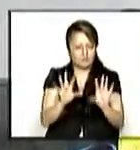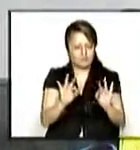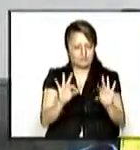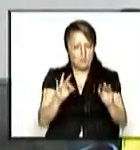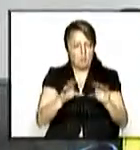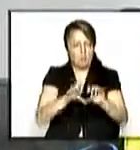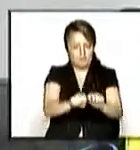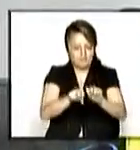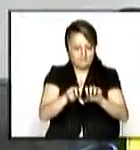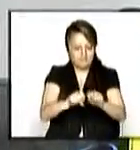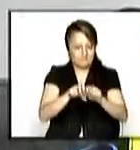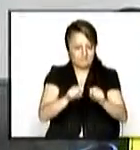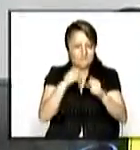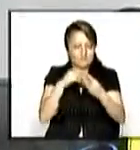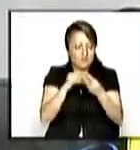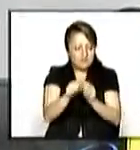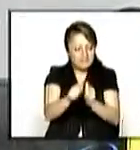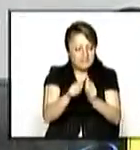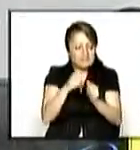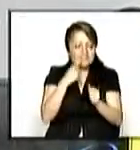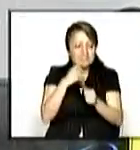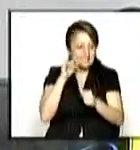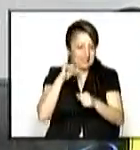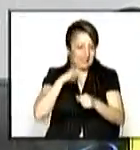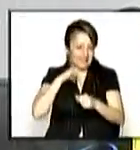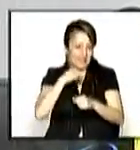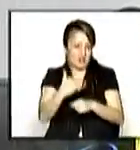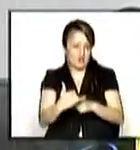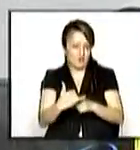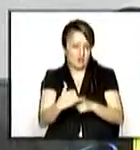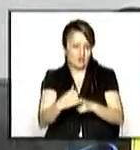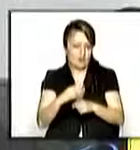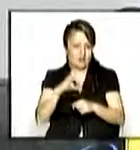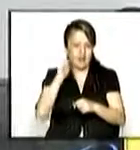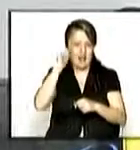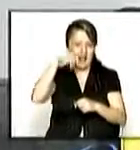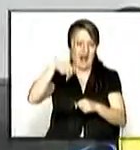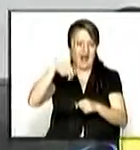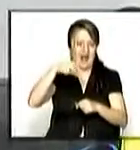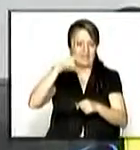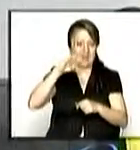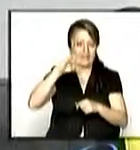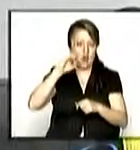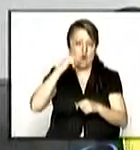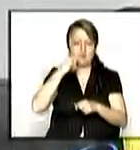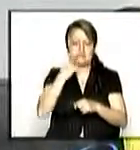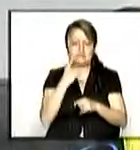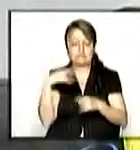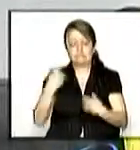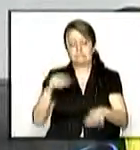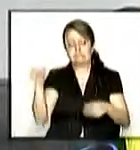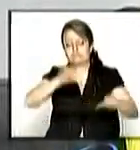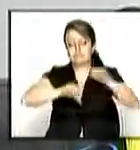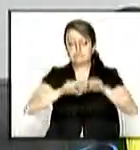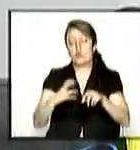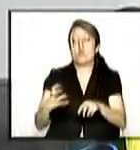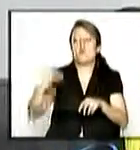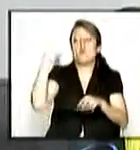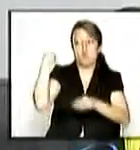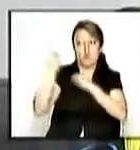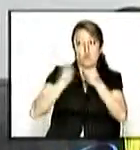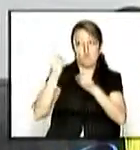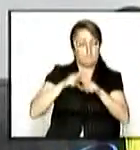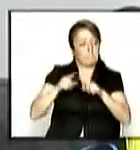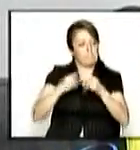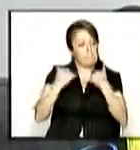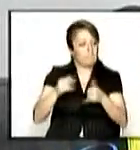tienen incluso un metal que es muy tóxico, que es el cadmio, que intoxica muchísimo el organismo y se